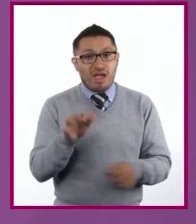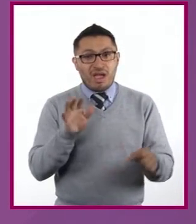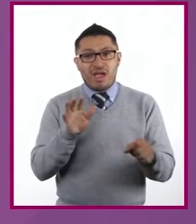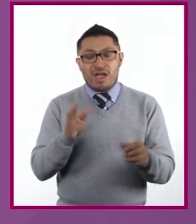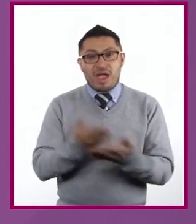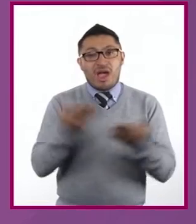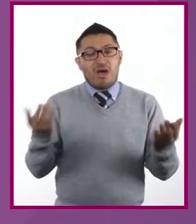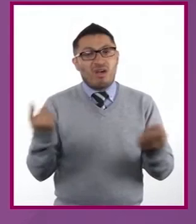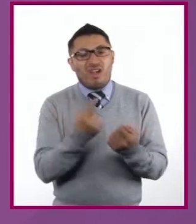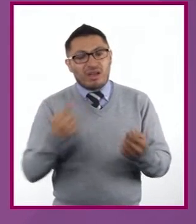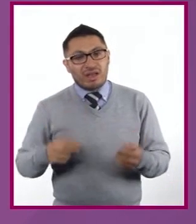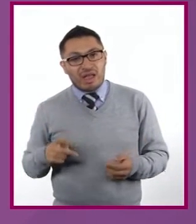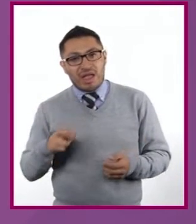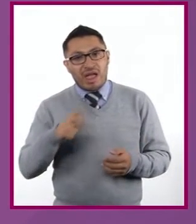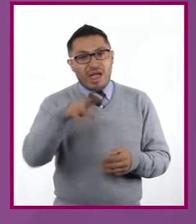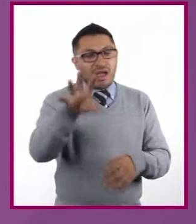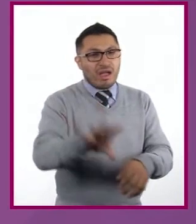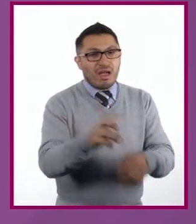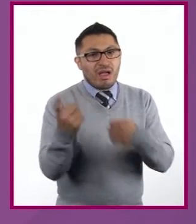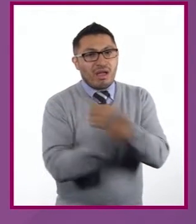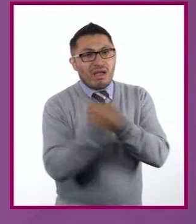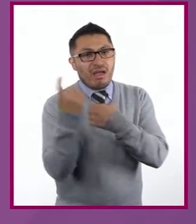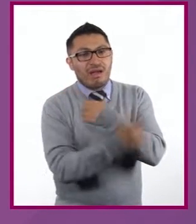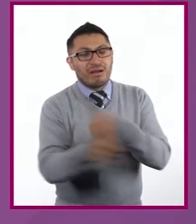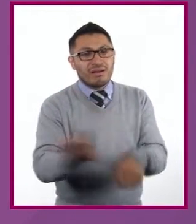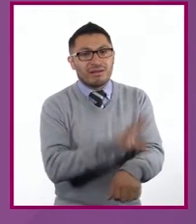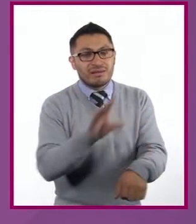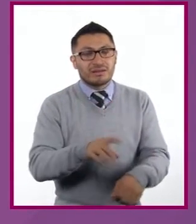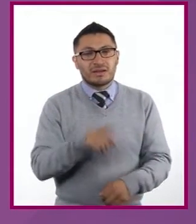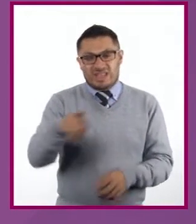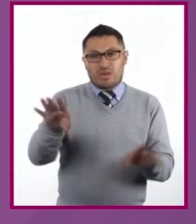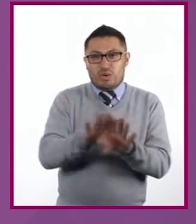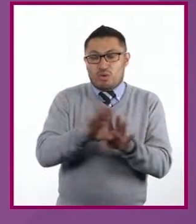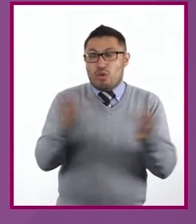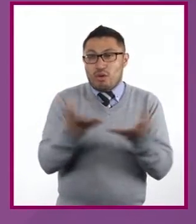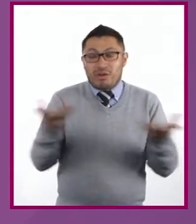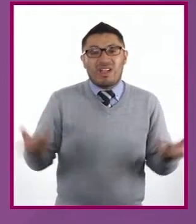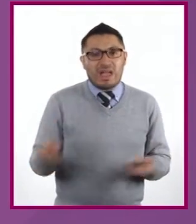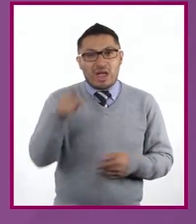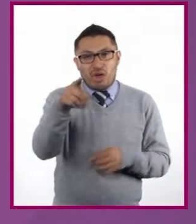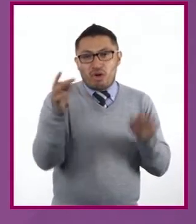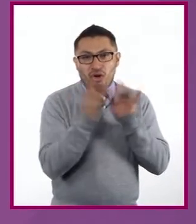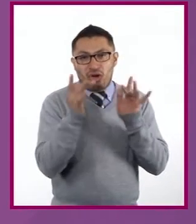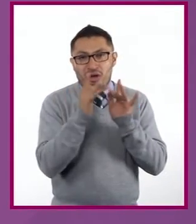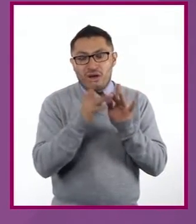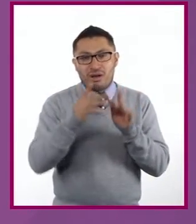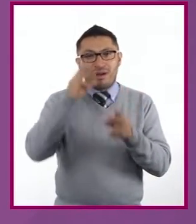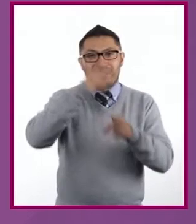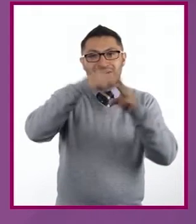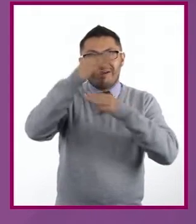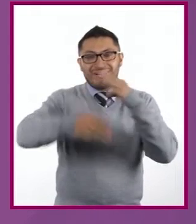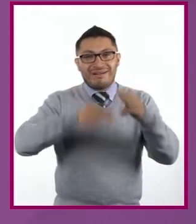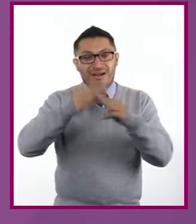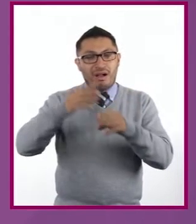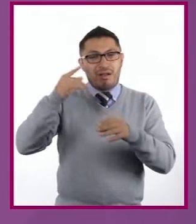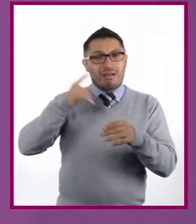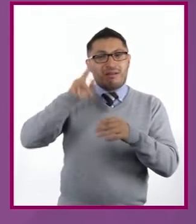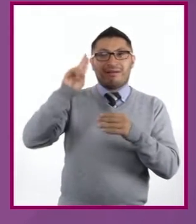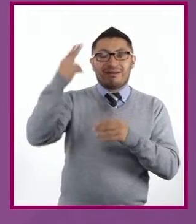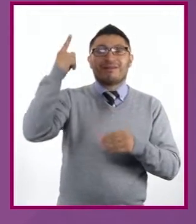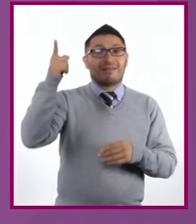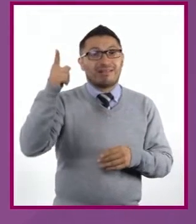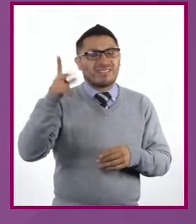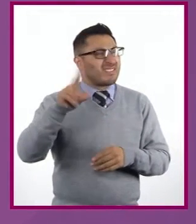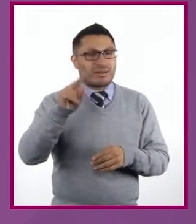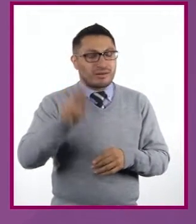¿Escaleras automáticas? ¿Pero cómo has hecho eso? ¿Tienes contacto directo con Júpiter? No, por supuesto que no.